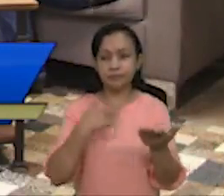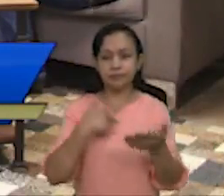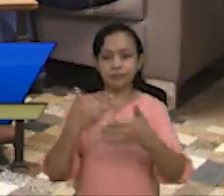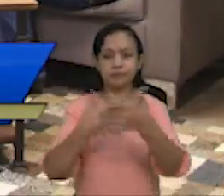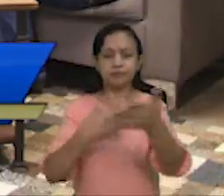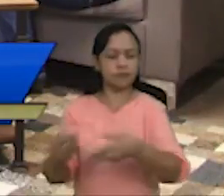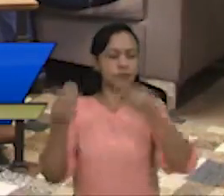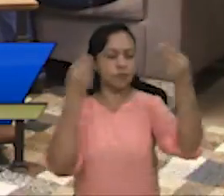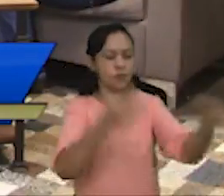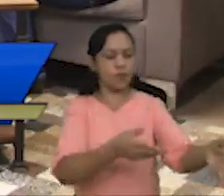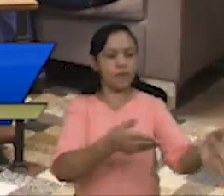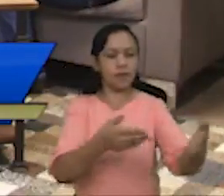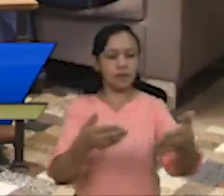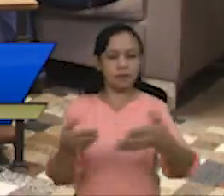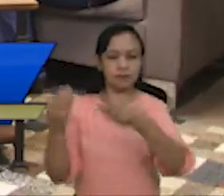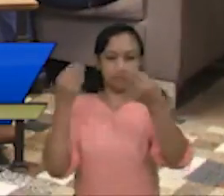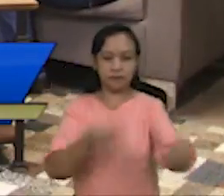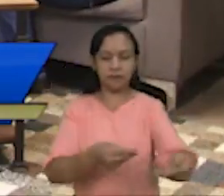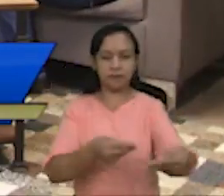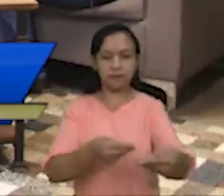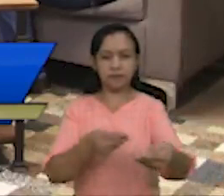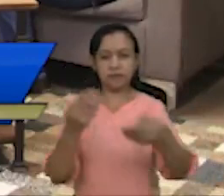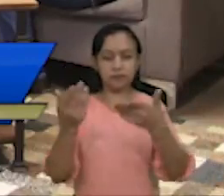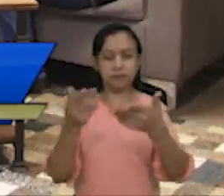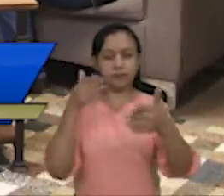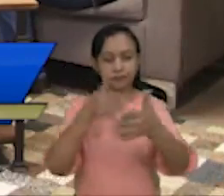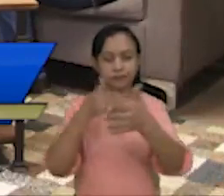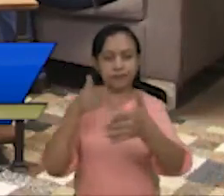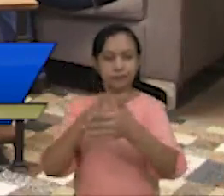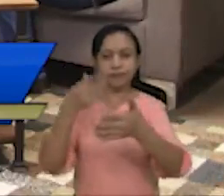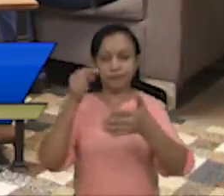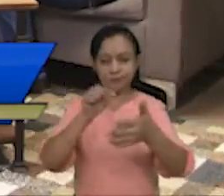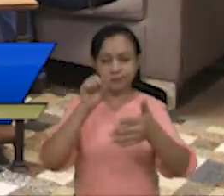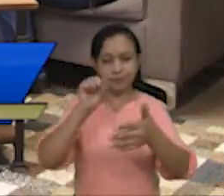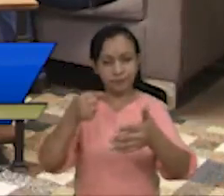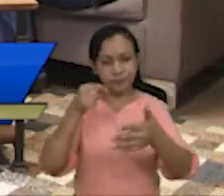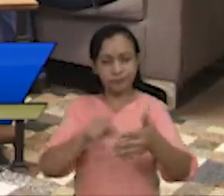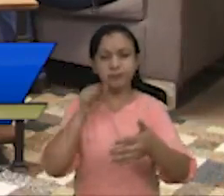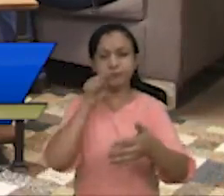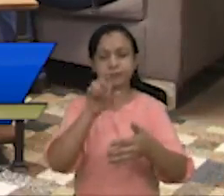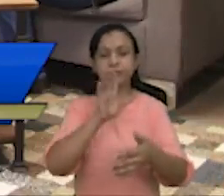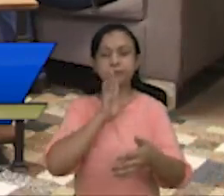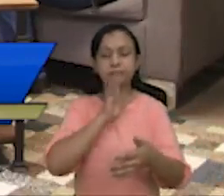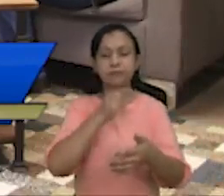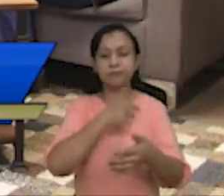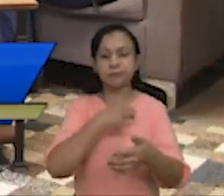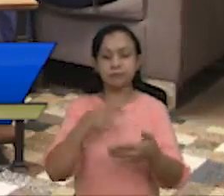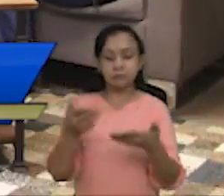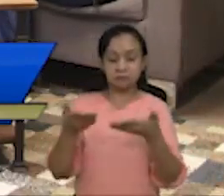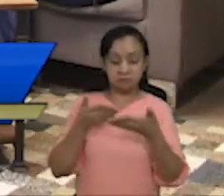dicen, mira, ¿cuál guión? Te dan el libreto, hasta con las pausas, los puntos y comas. Esto es lo que vas a hacer, pues, y hasta donde